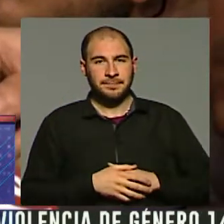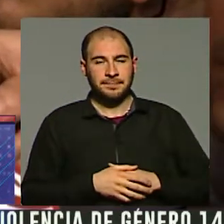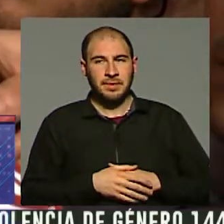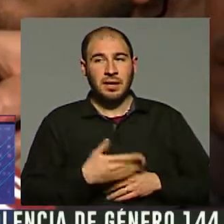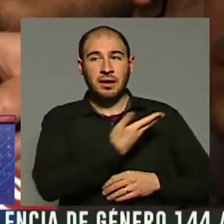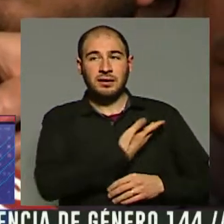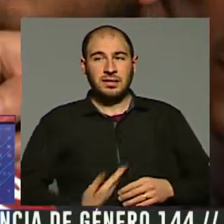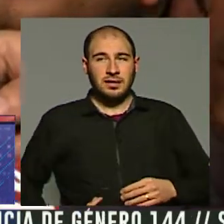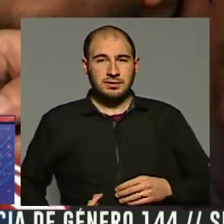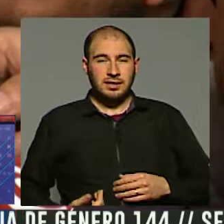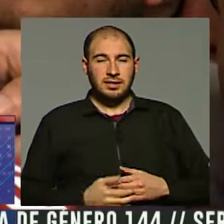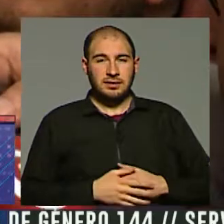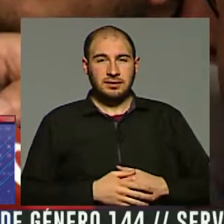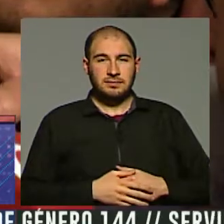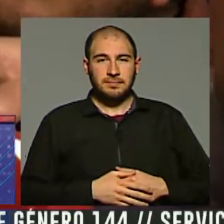el presidente